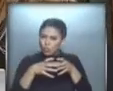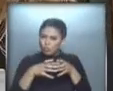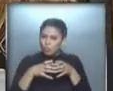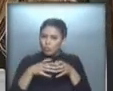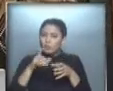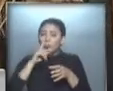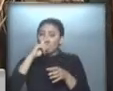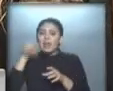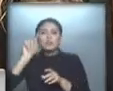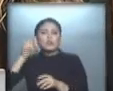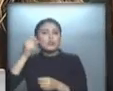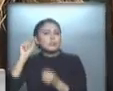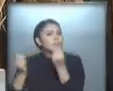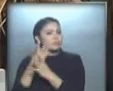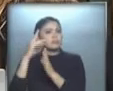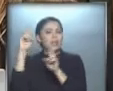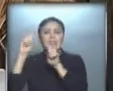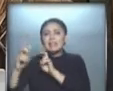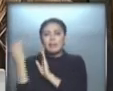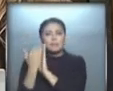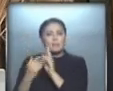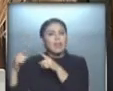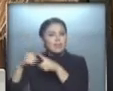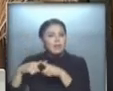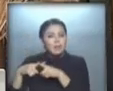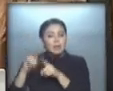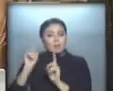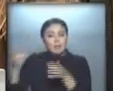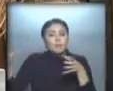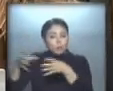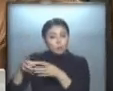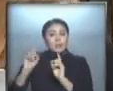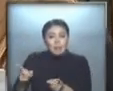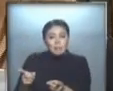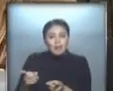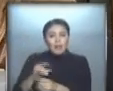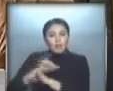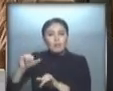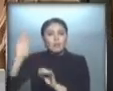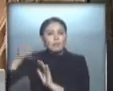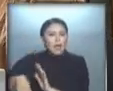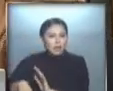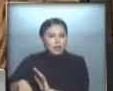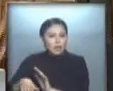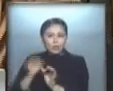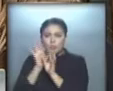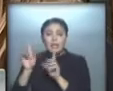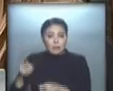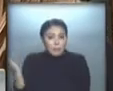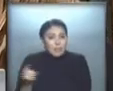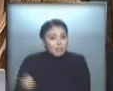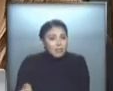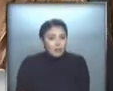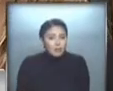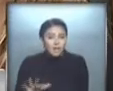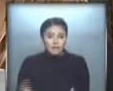generan agendas, los medios concentrados generan temas, los medios concentrados también desinforman, también mienten en